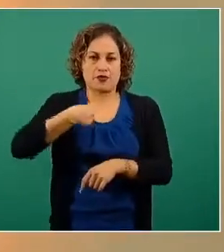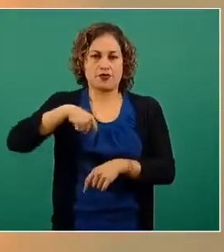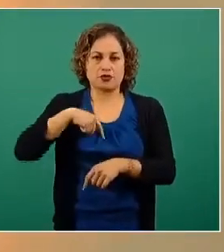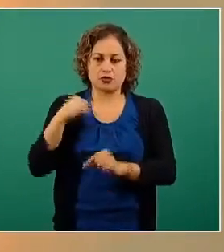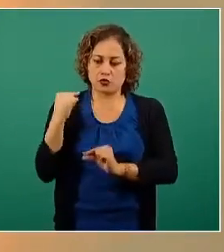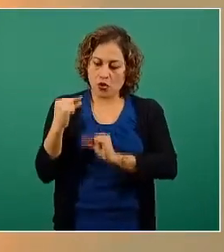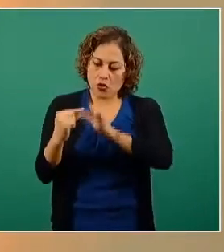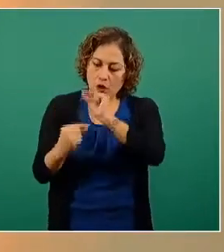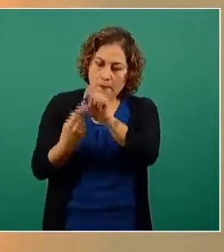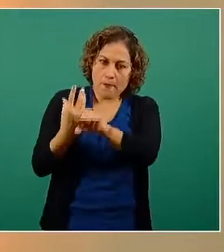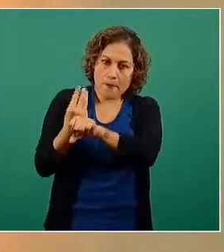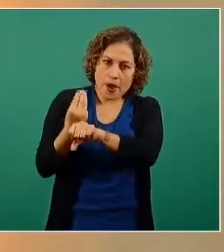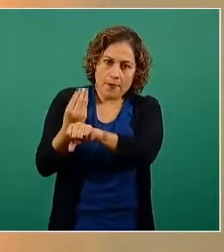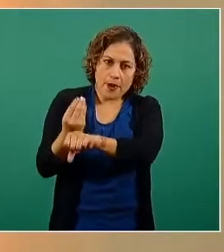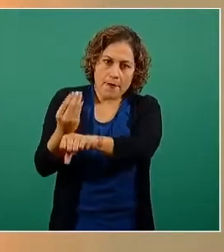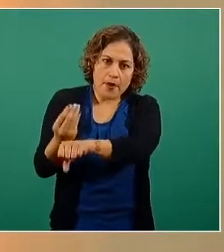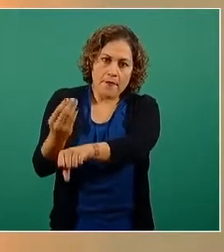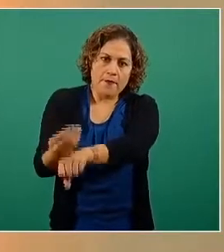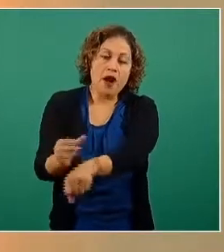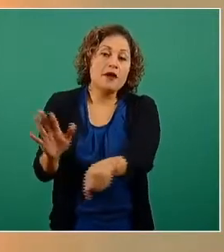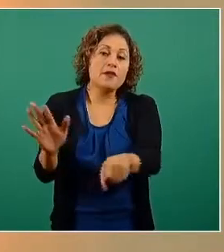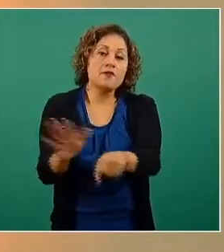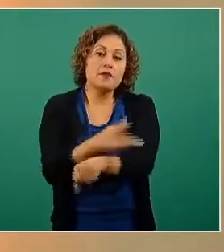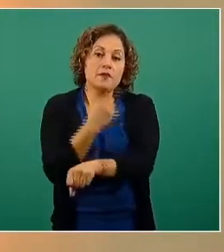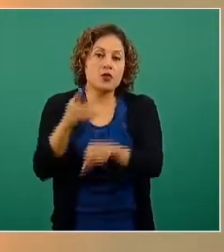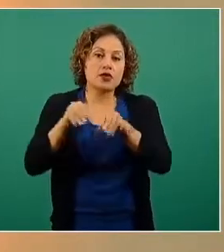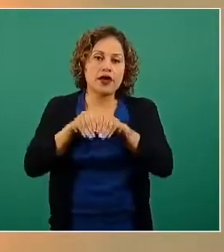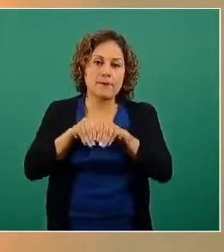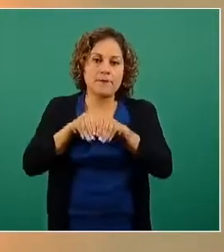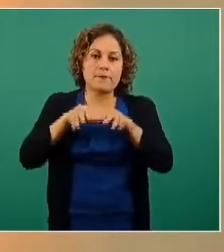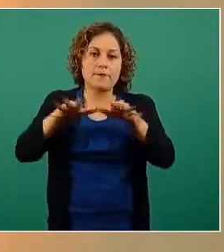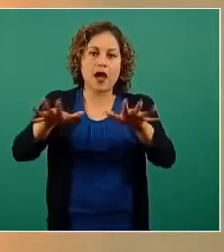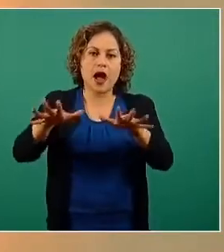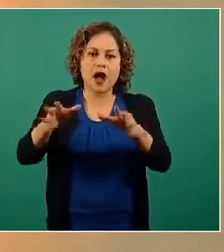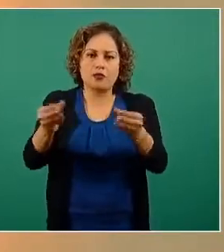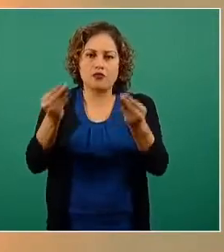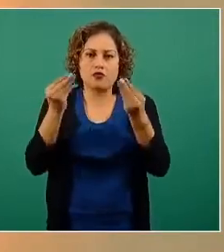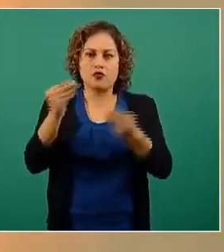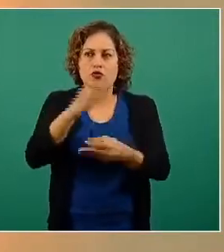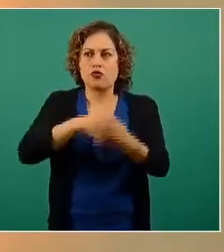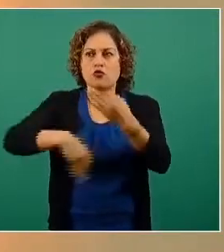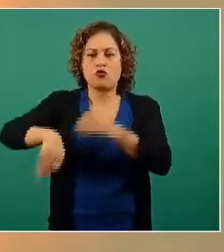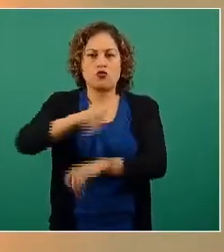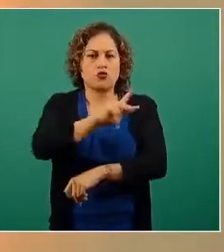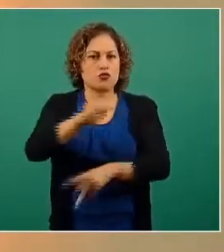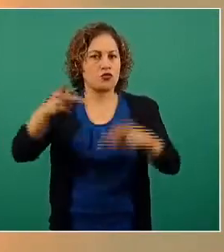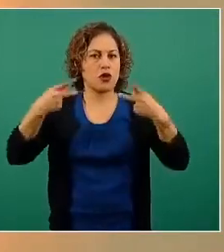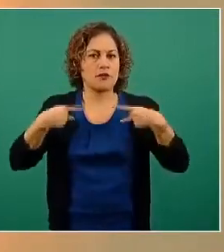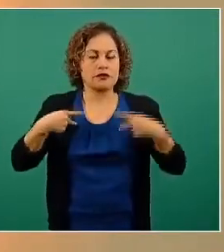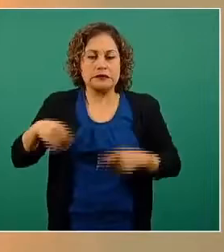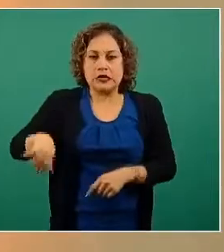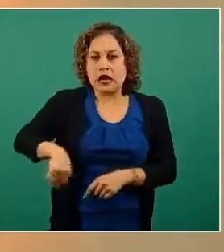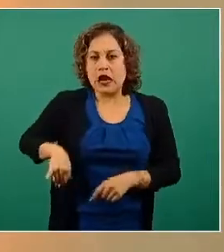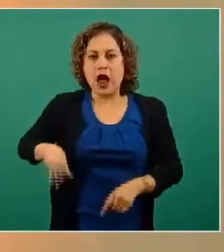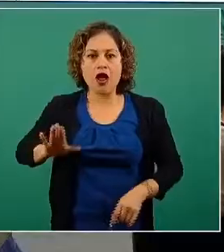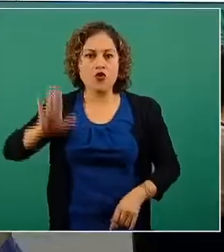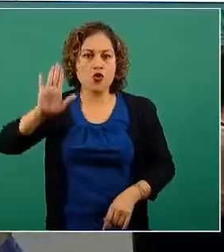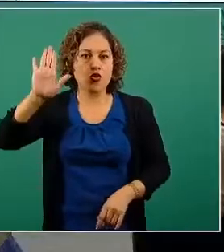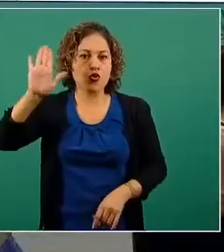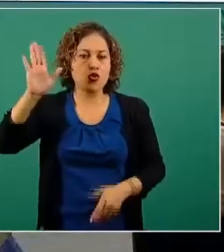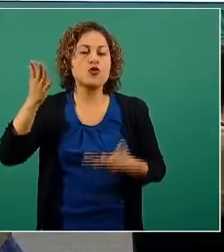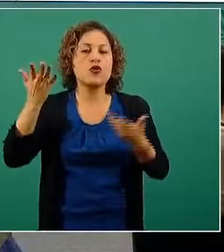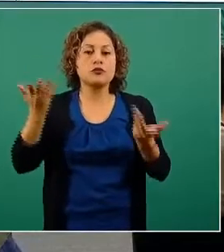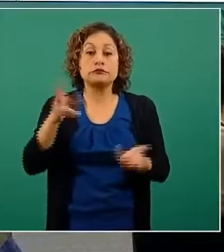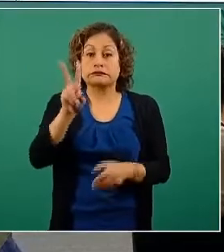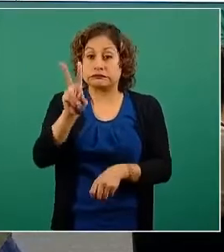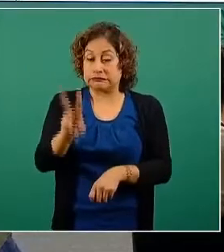que fue la difusión de la misma tan importante y nuestra población tan interesada en estar vacunada, que teníamos